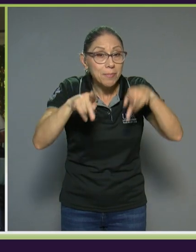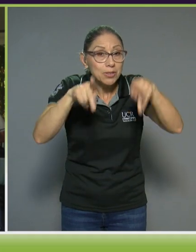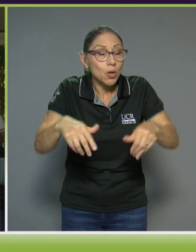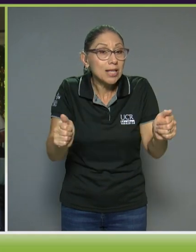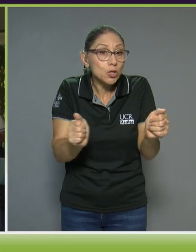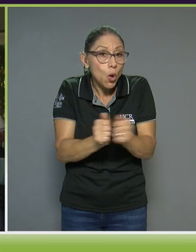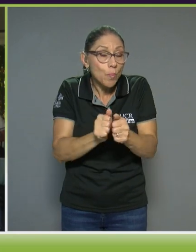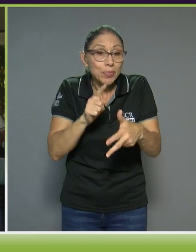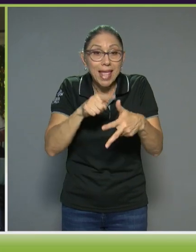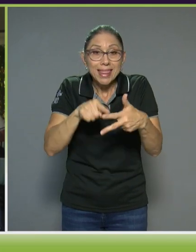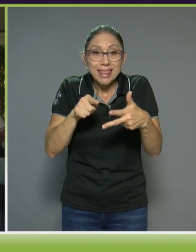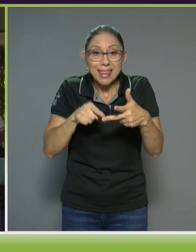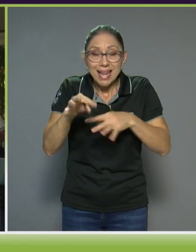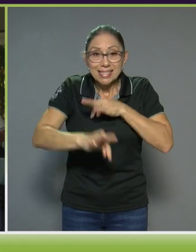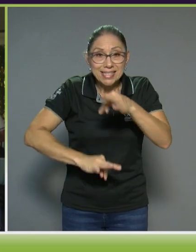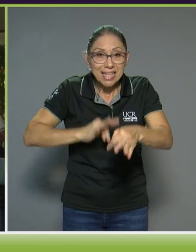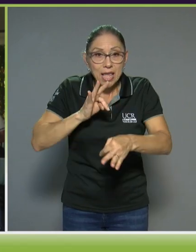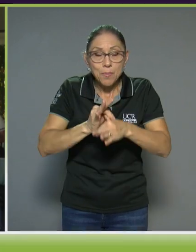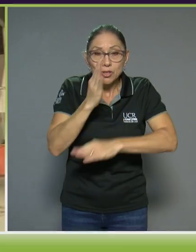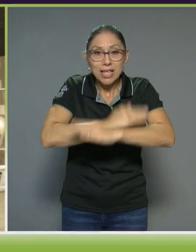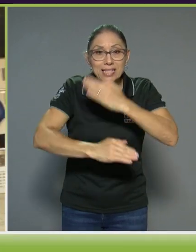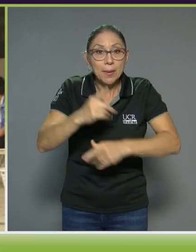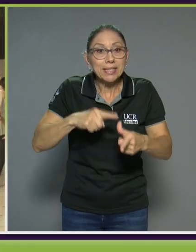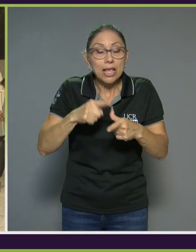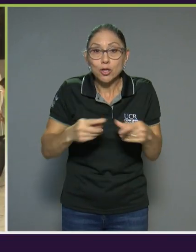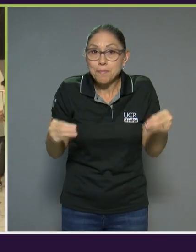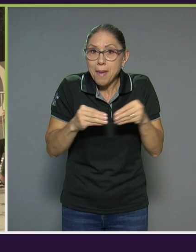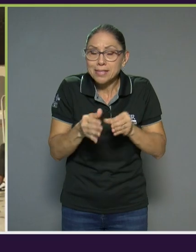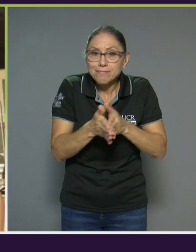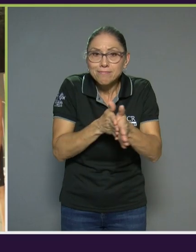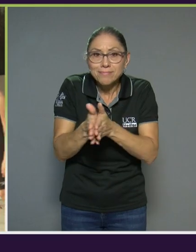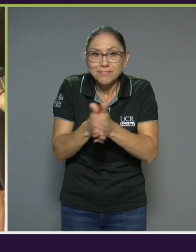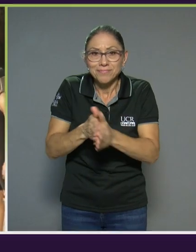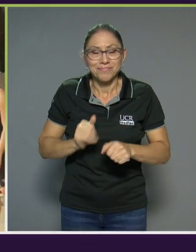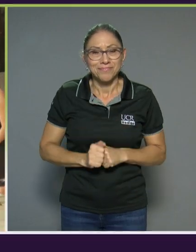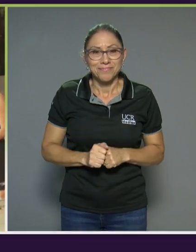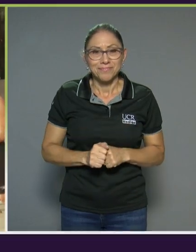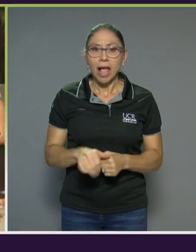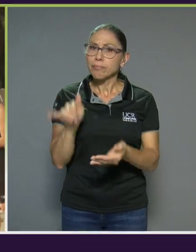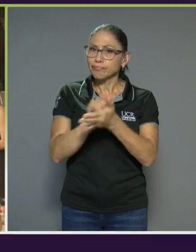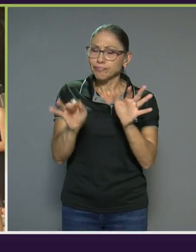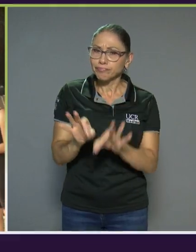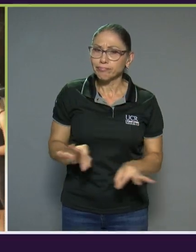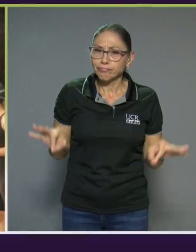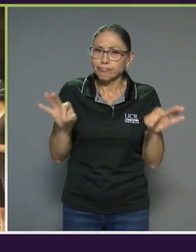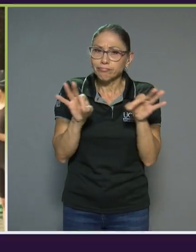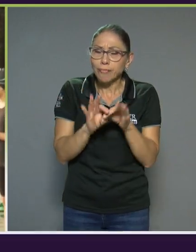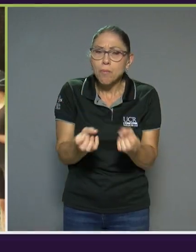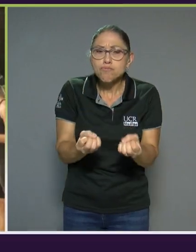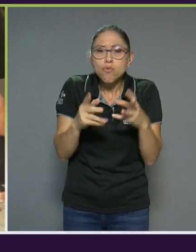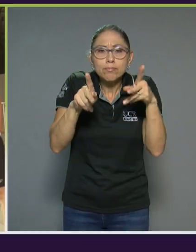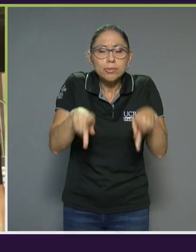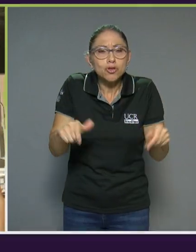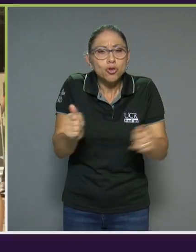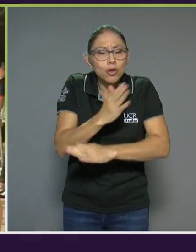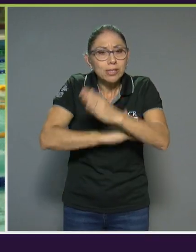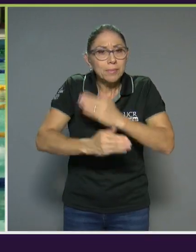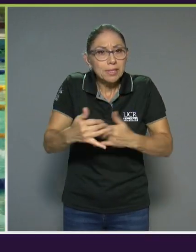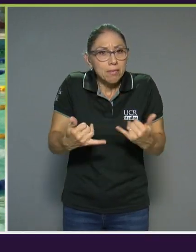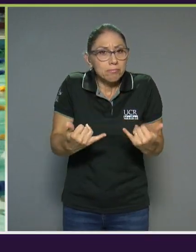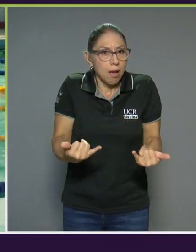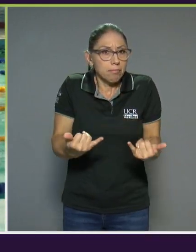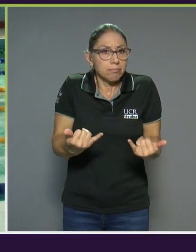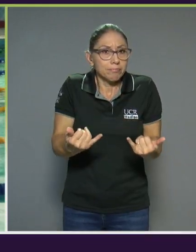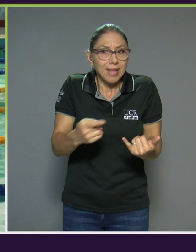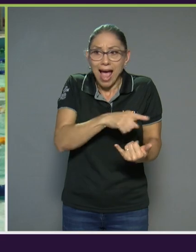tipos de discapacidad y eso lo hace más enriquecedor. Y es importante porque realmente hay muchas personas ahora con discapacidad, que